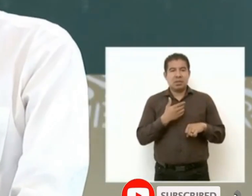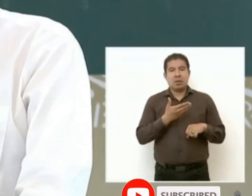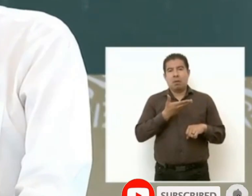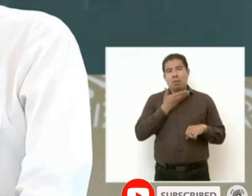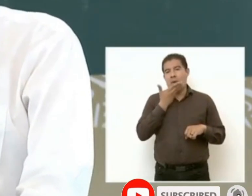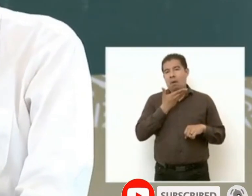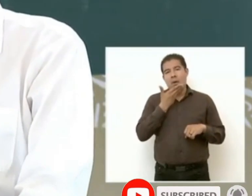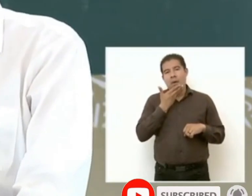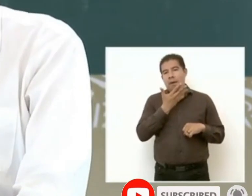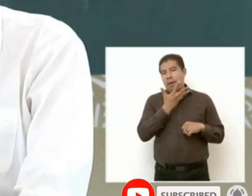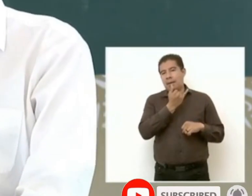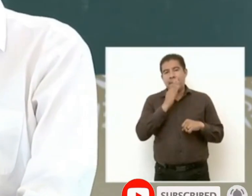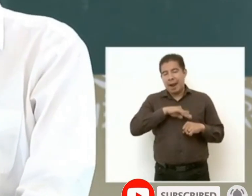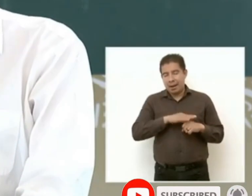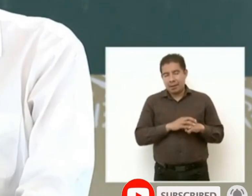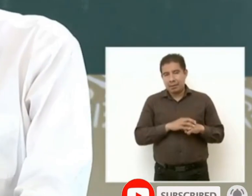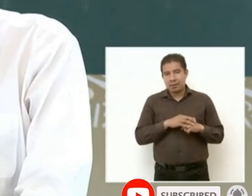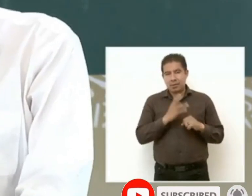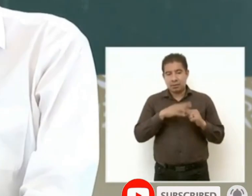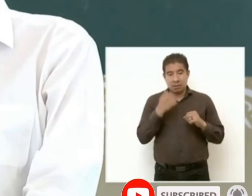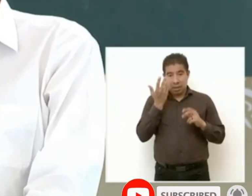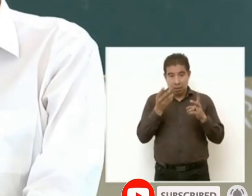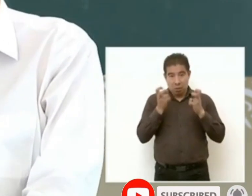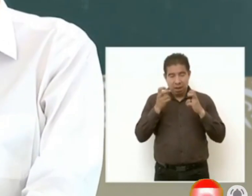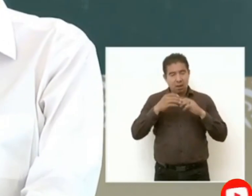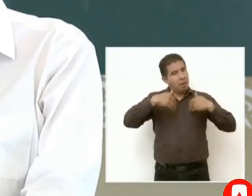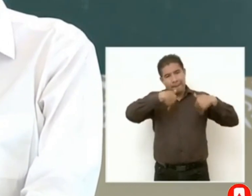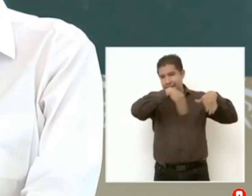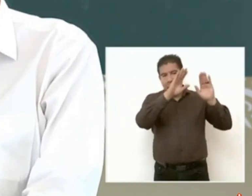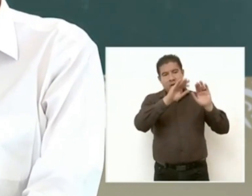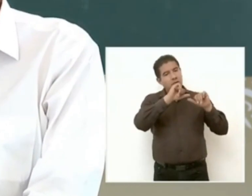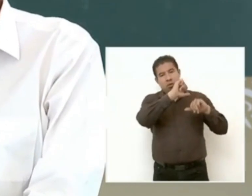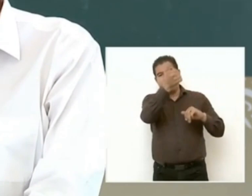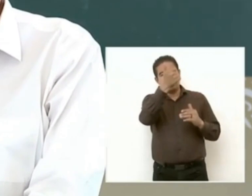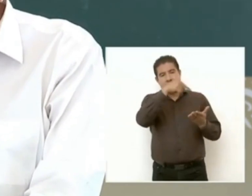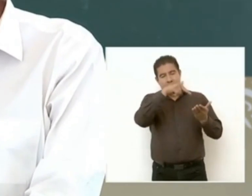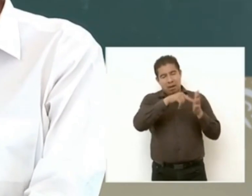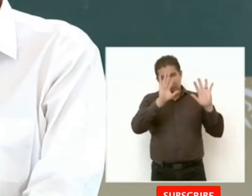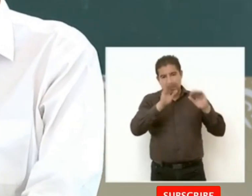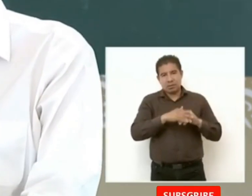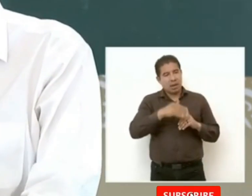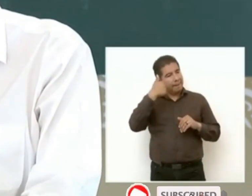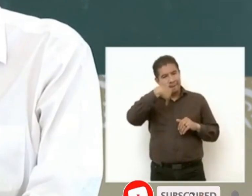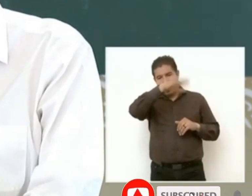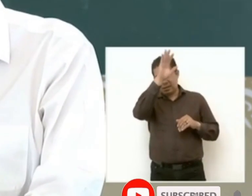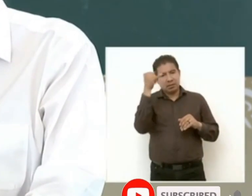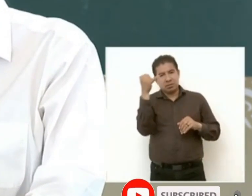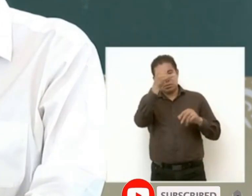pero les dijimos a robar a otra parte, a robar más lejos.